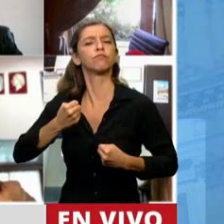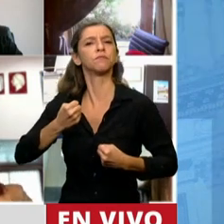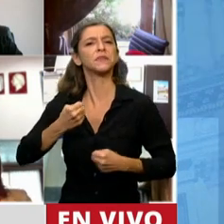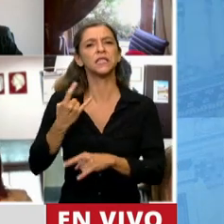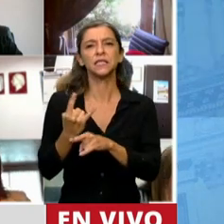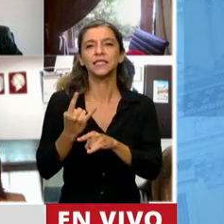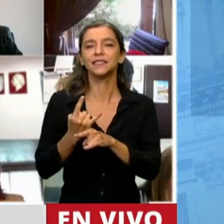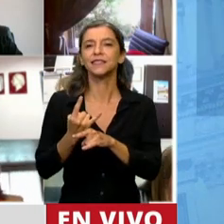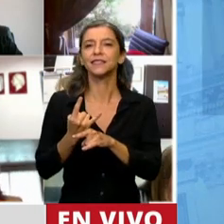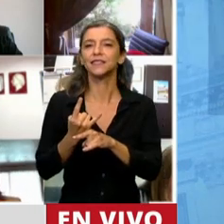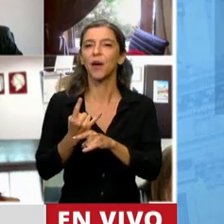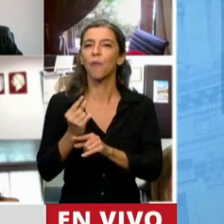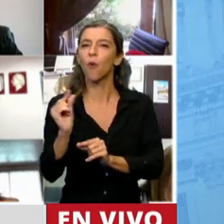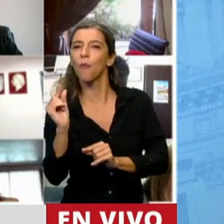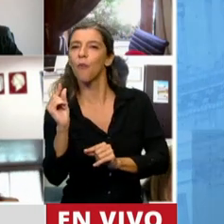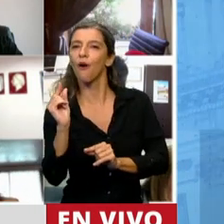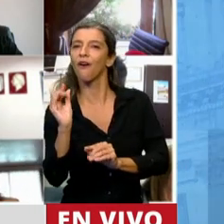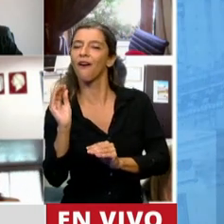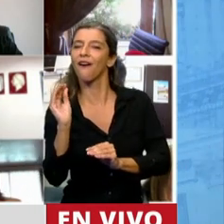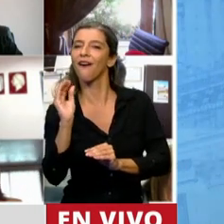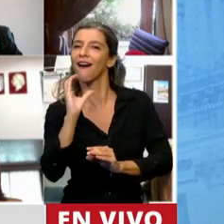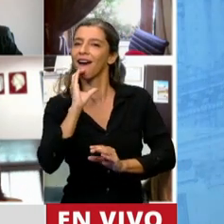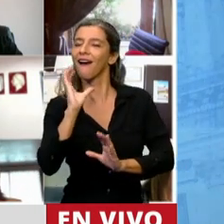fina ironía que no ofendía.